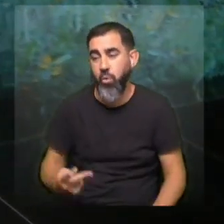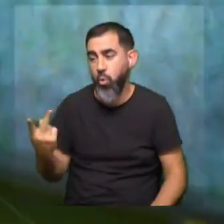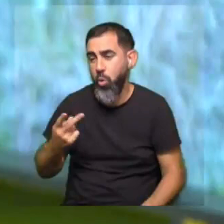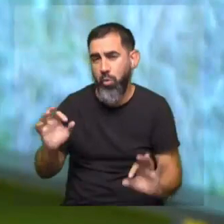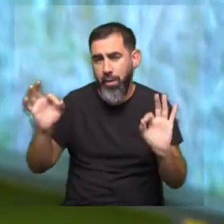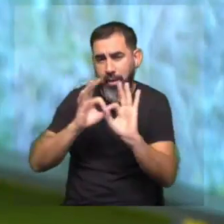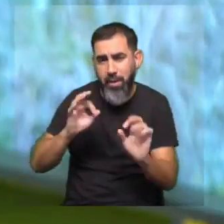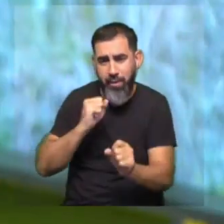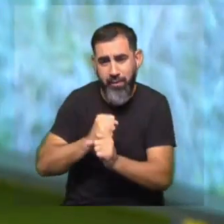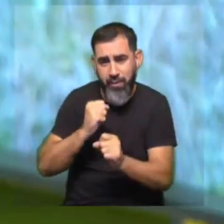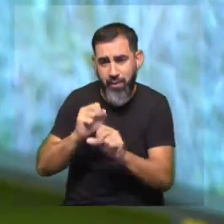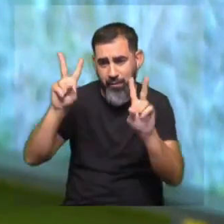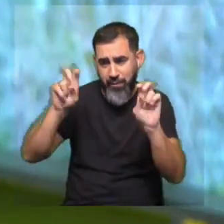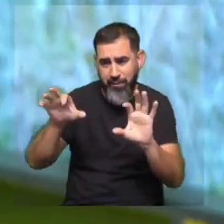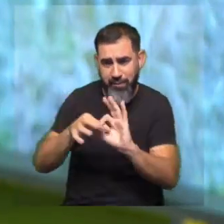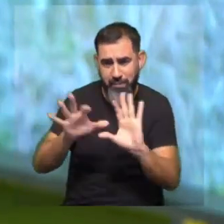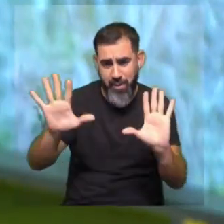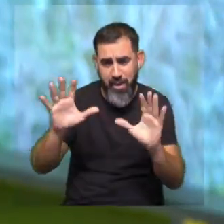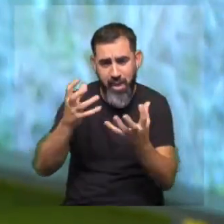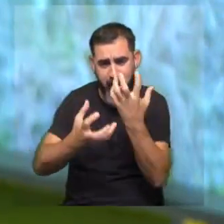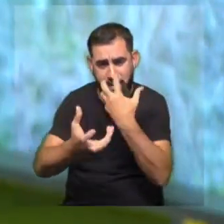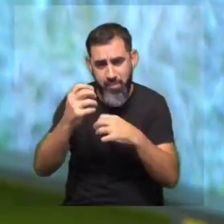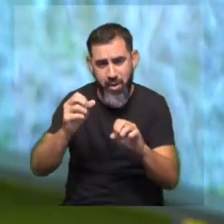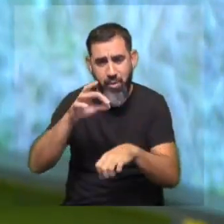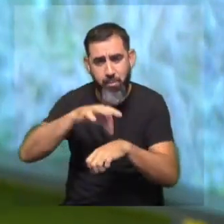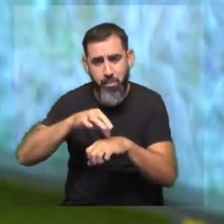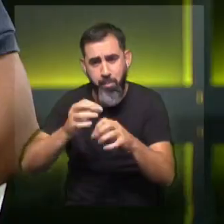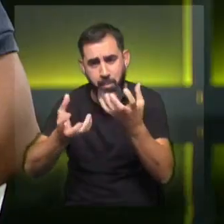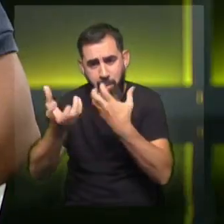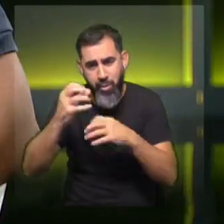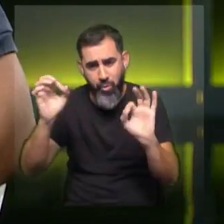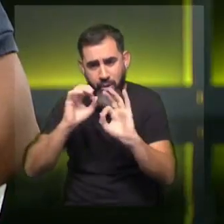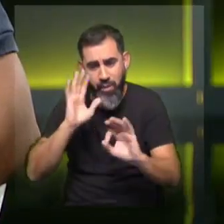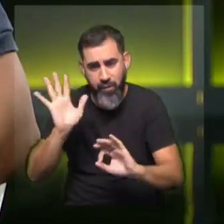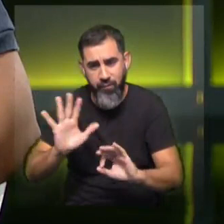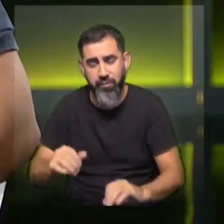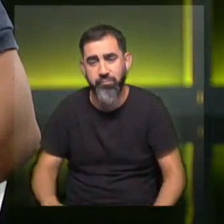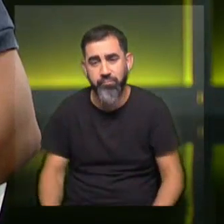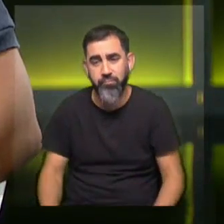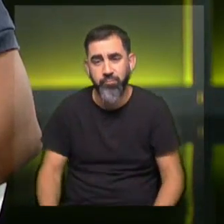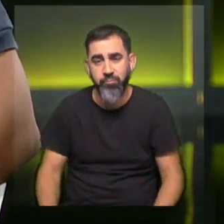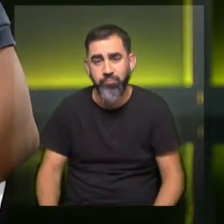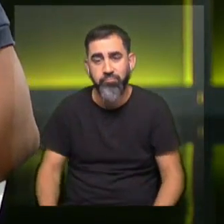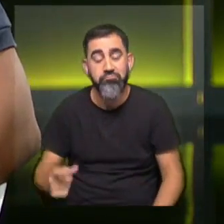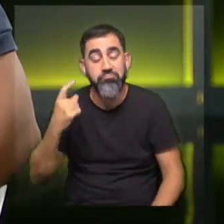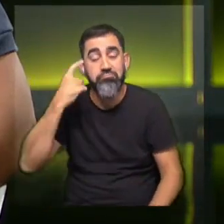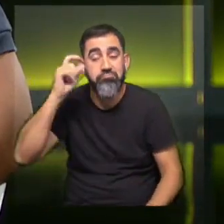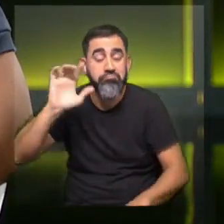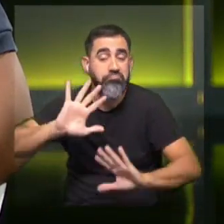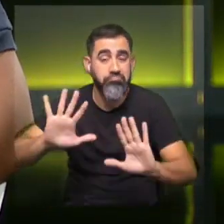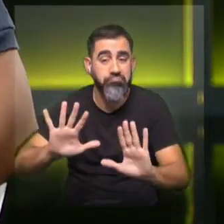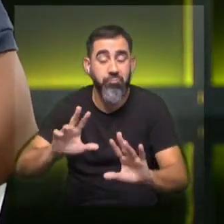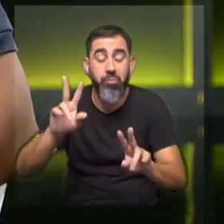una ocupación que se relacione ni con los animales, ni con la veterinaria, ni con la biología. Nada que ver. Se nos despertó de casualidad. Por el